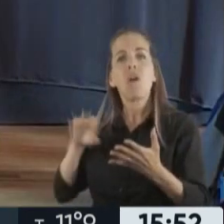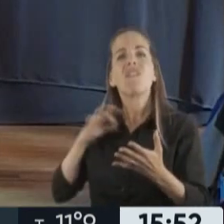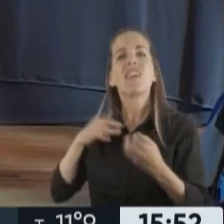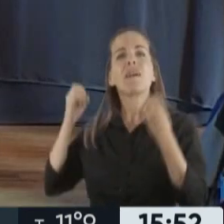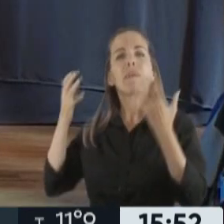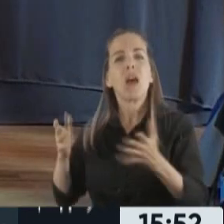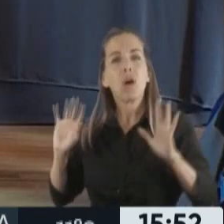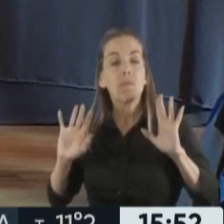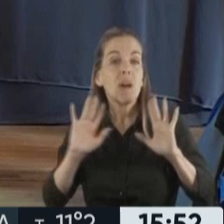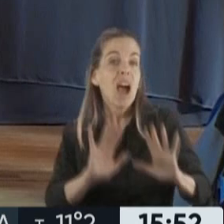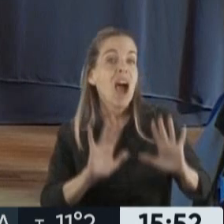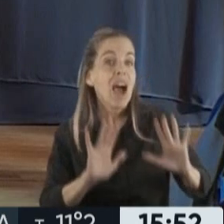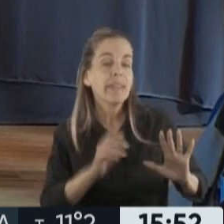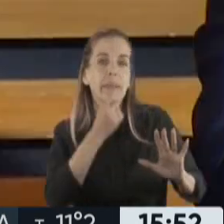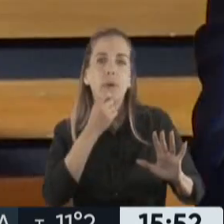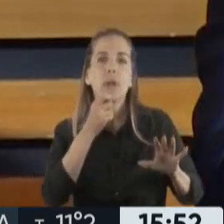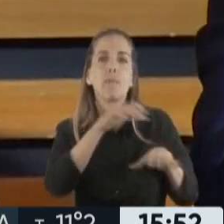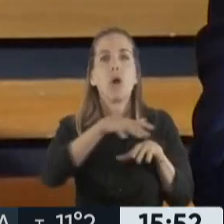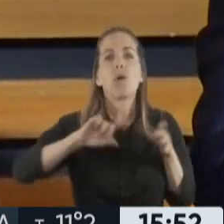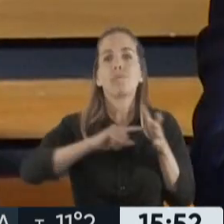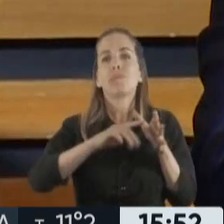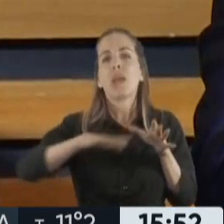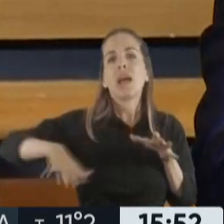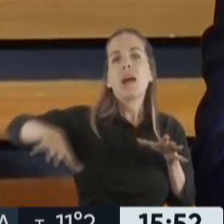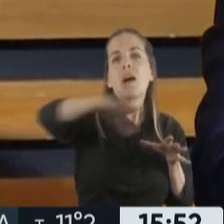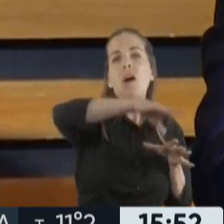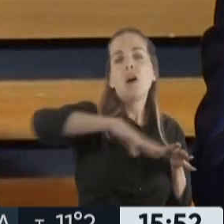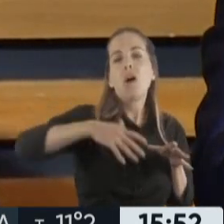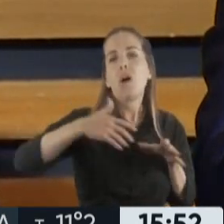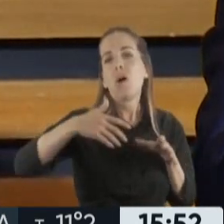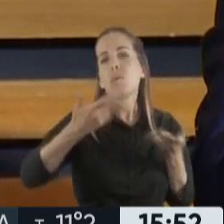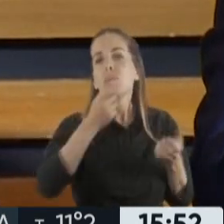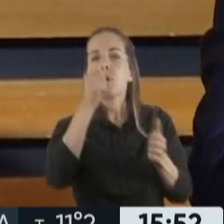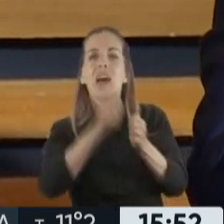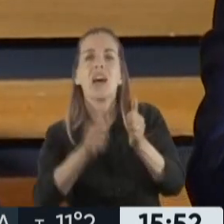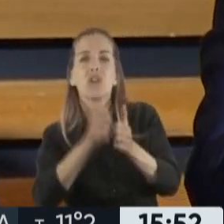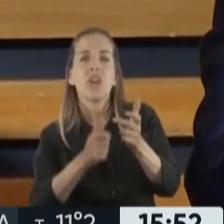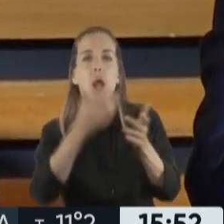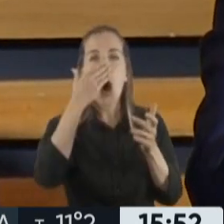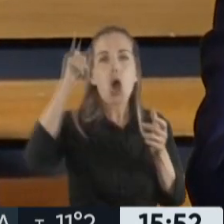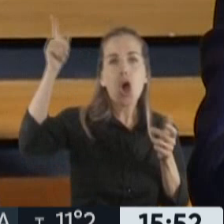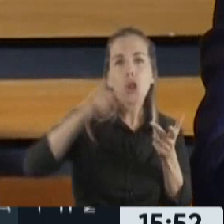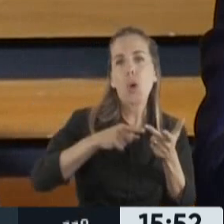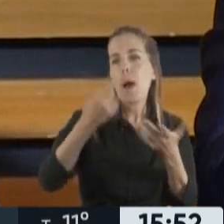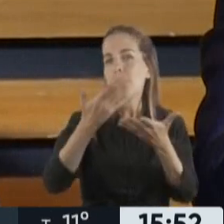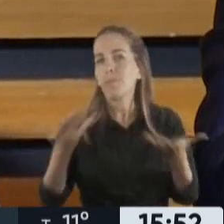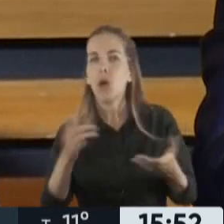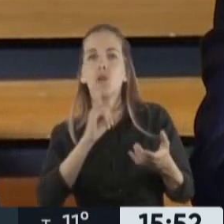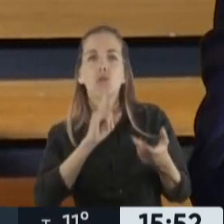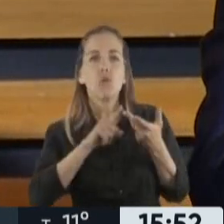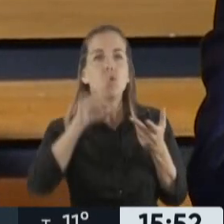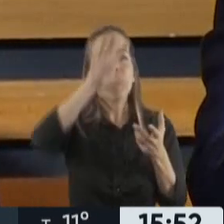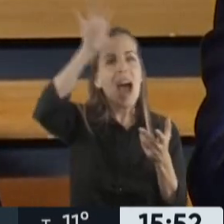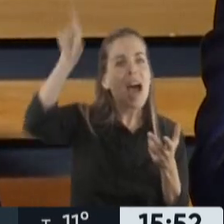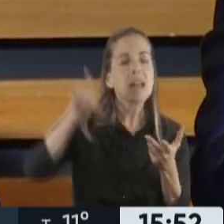Así se construyó el conurbano, así se construyó el Gran Rosario, así se construyó el Gran Córdoba, así se construyó el Gran Tucumán, así